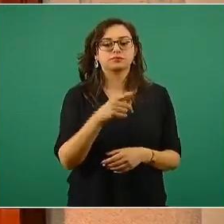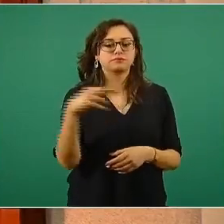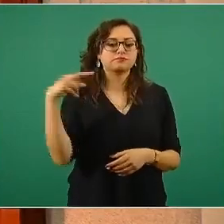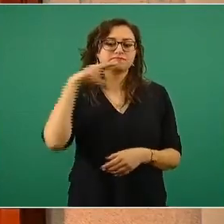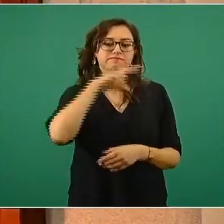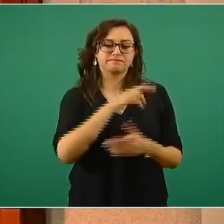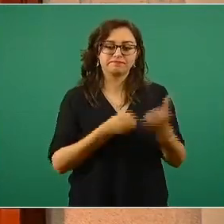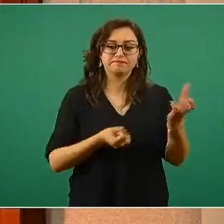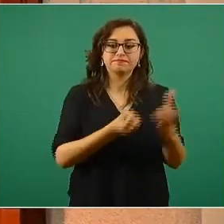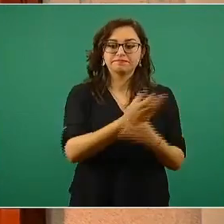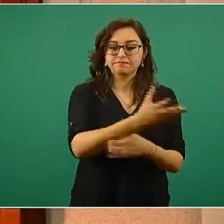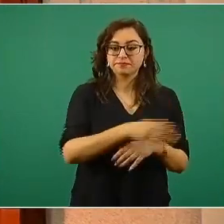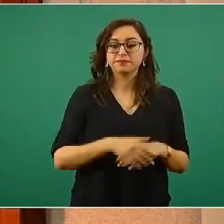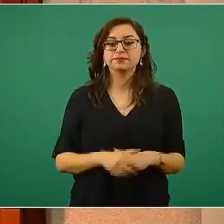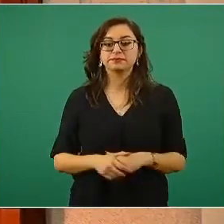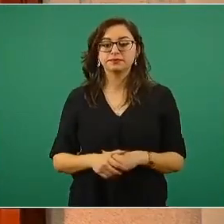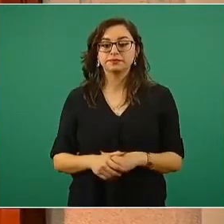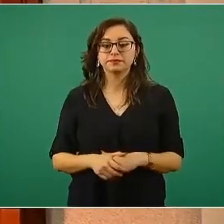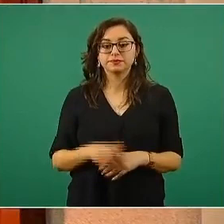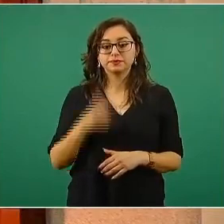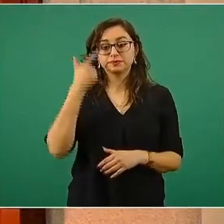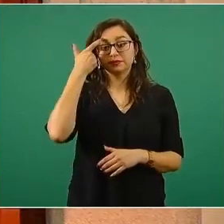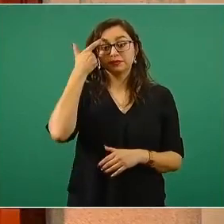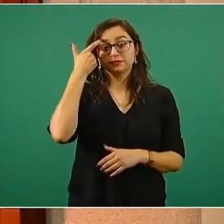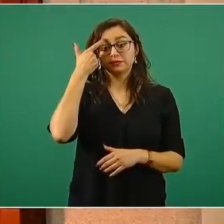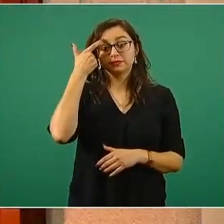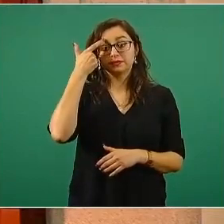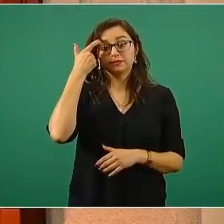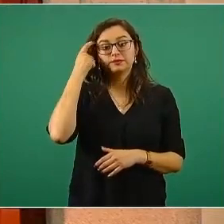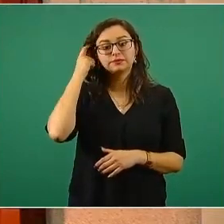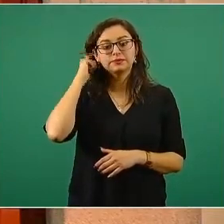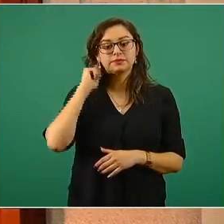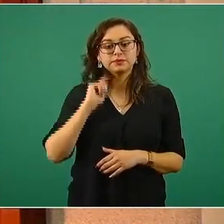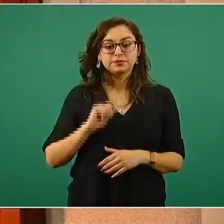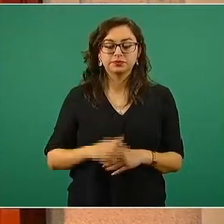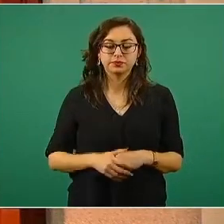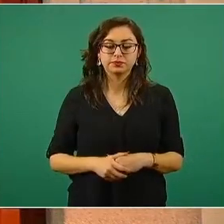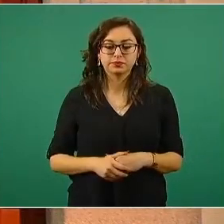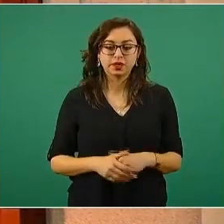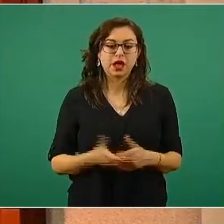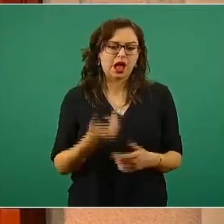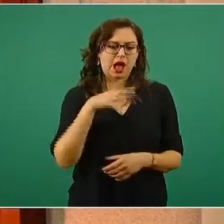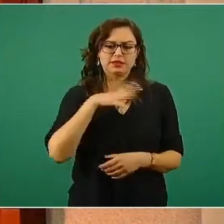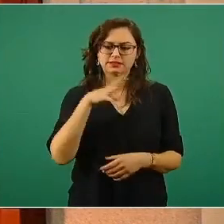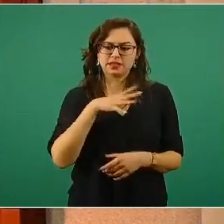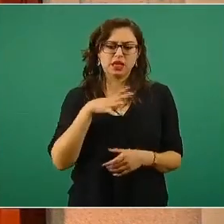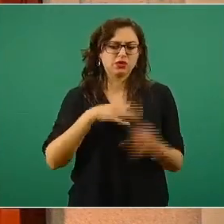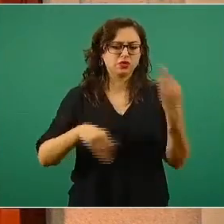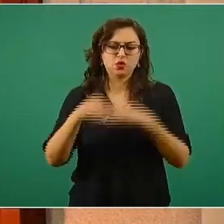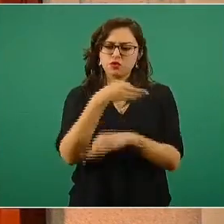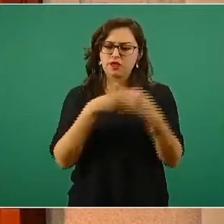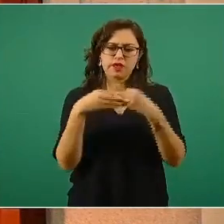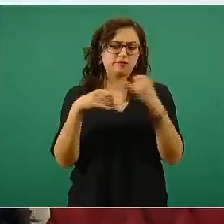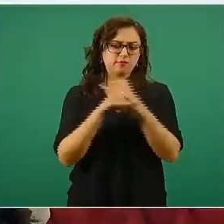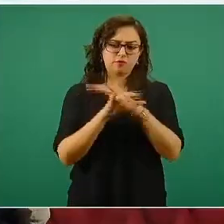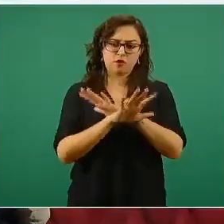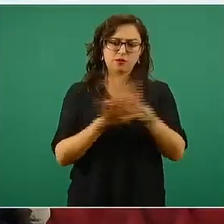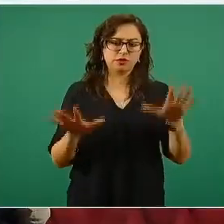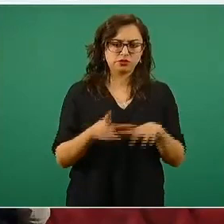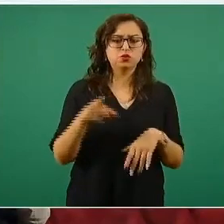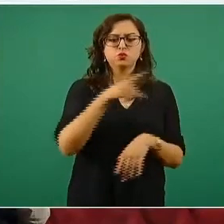alta. Tienen ustedes la distribución para que la puedan consultar más detenidamente de cómo se han presentado